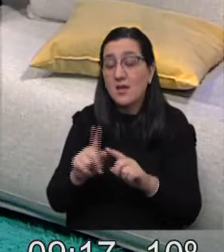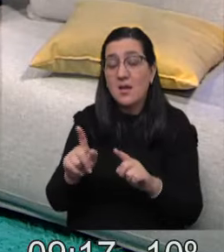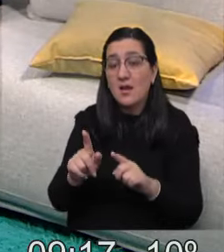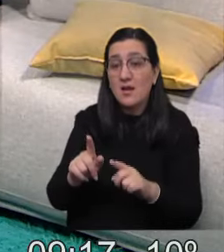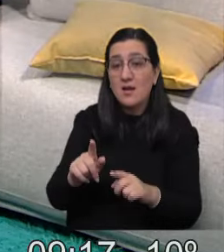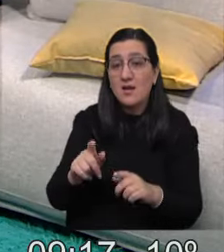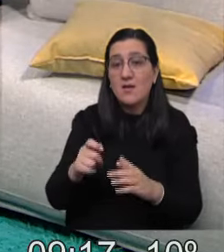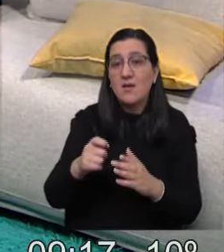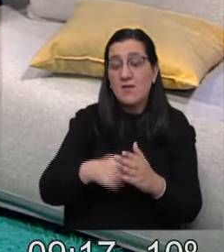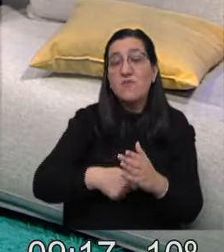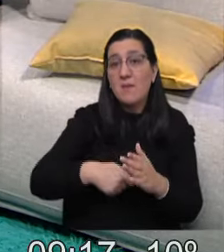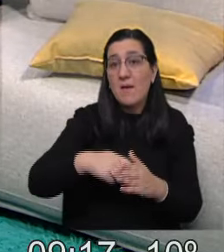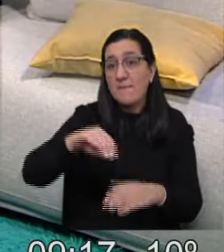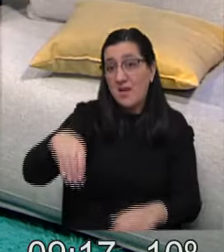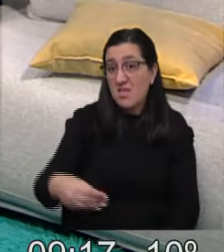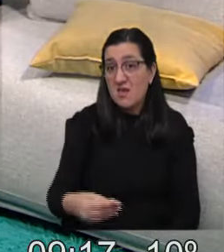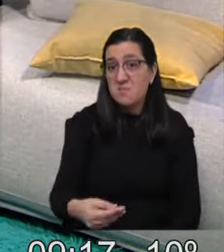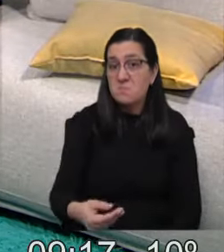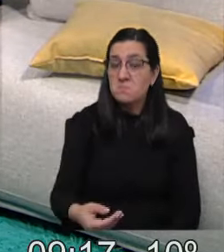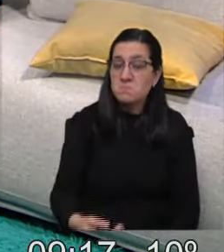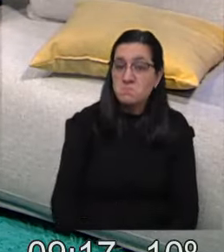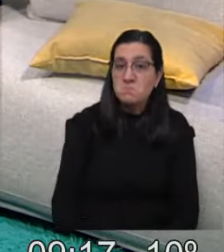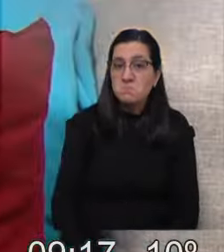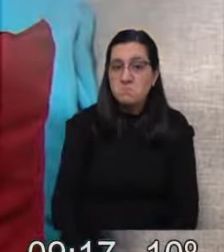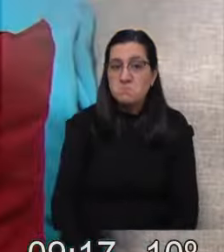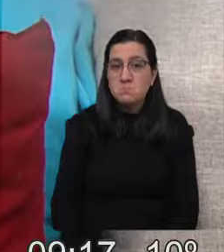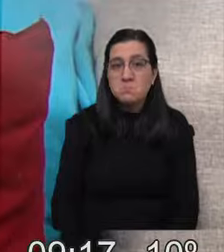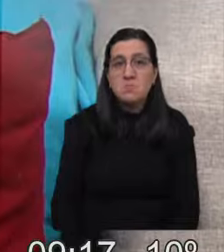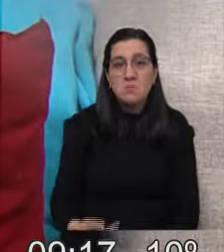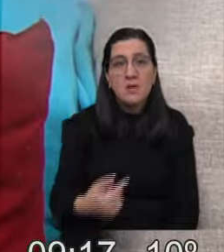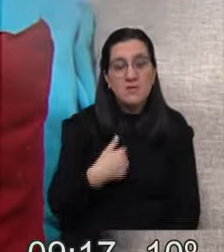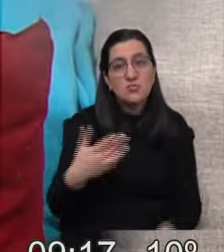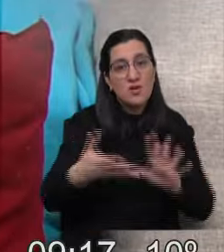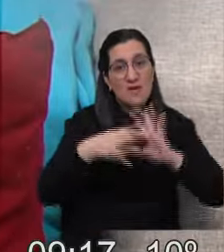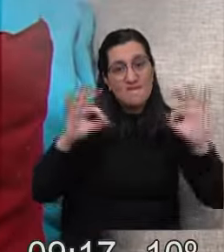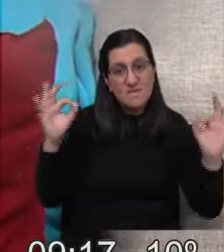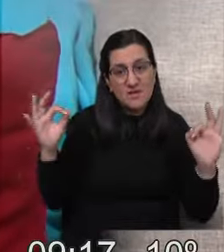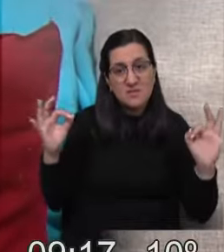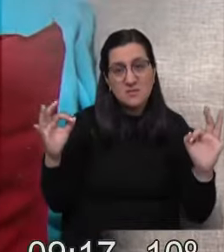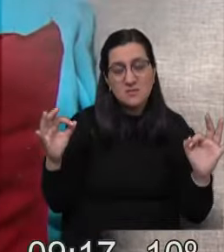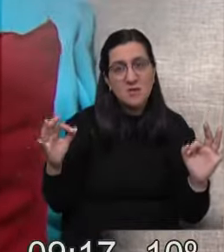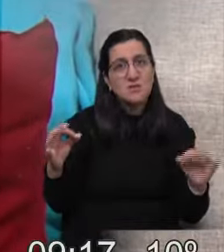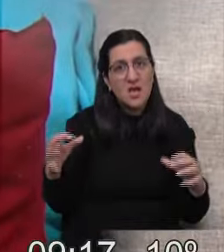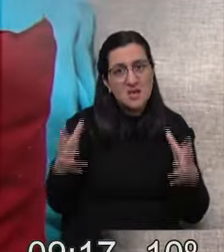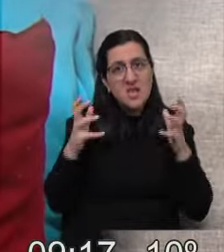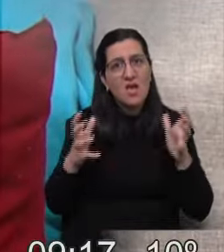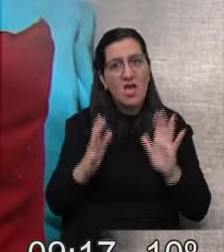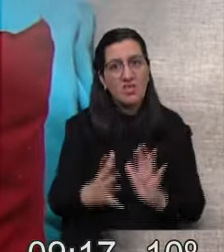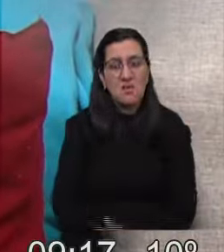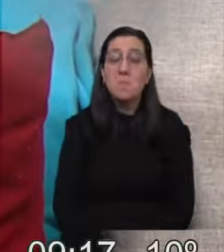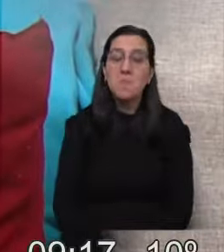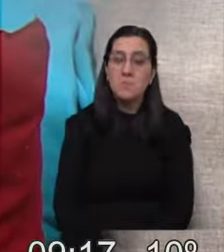él firmaba perder. Cosa que la impronta joven me parece una de las frases más osadas que se pueden decir en la política,